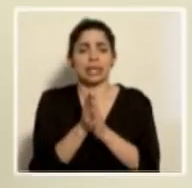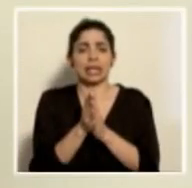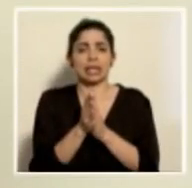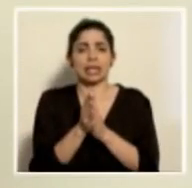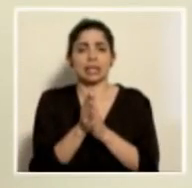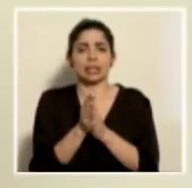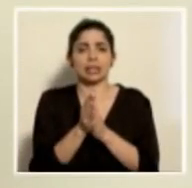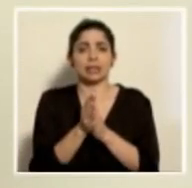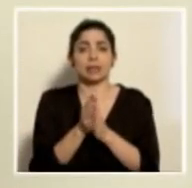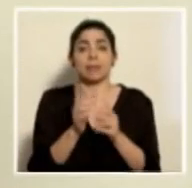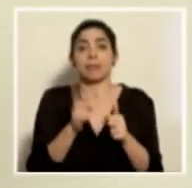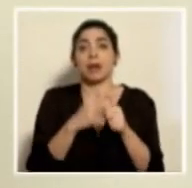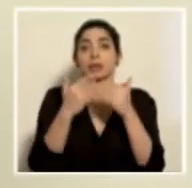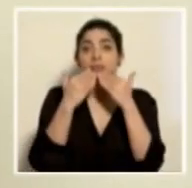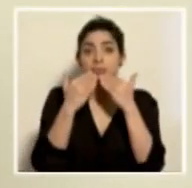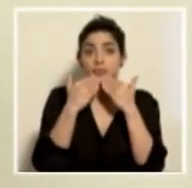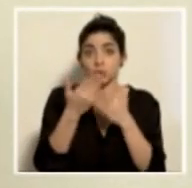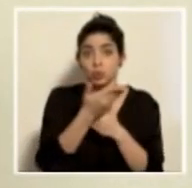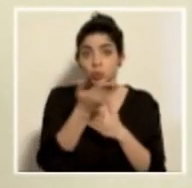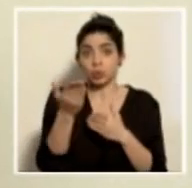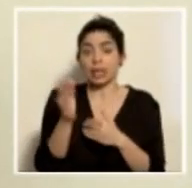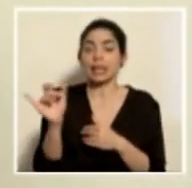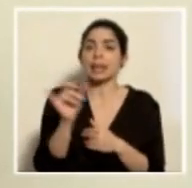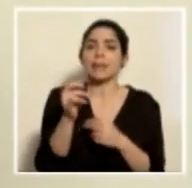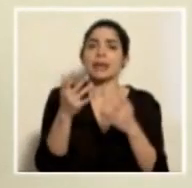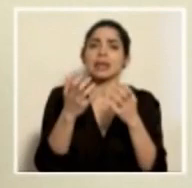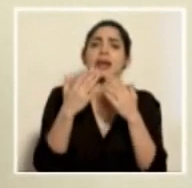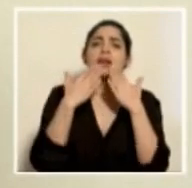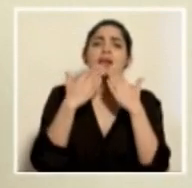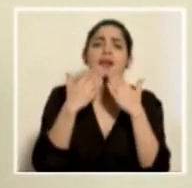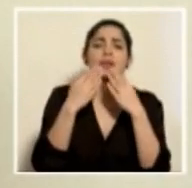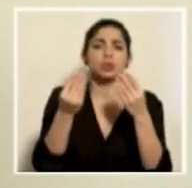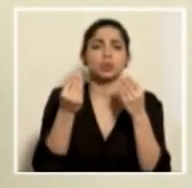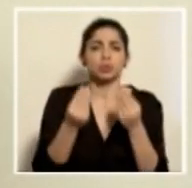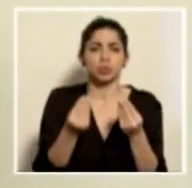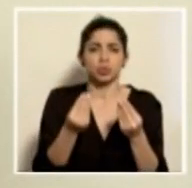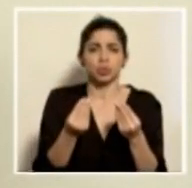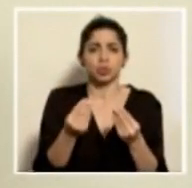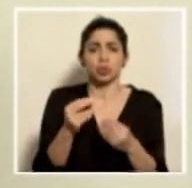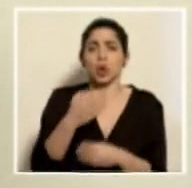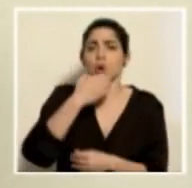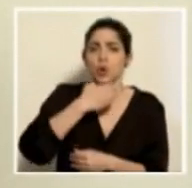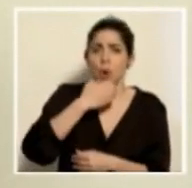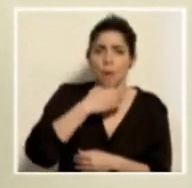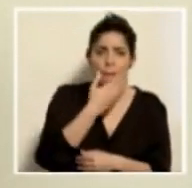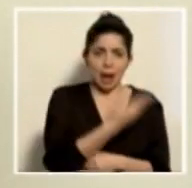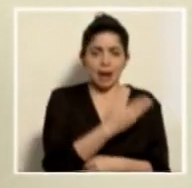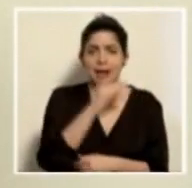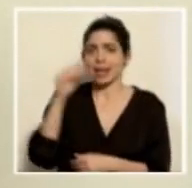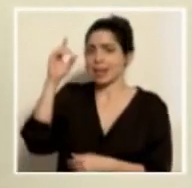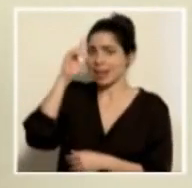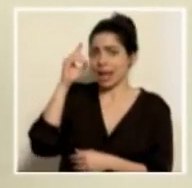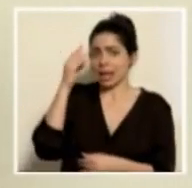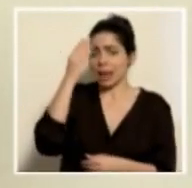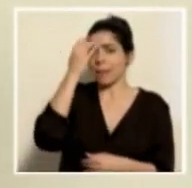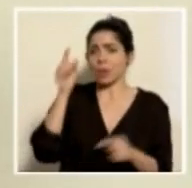de agradecerles a ustedes, quisiera agradecerle mucho a Román y a Daniel, porque ellos en verdad